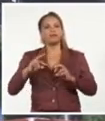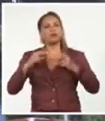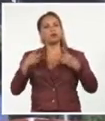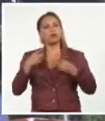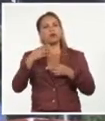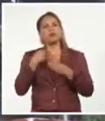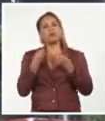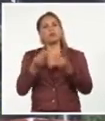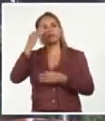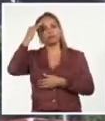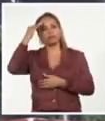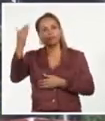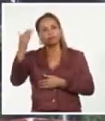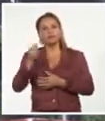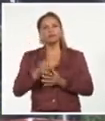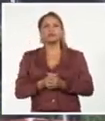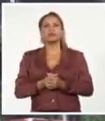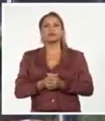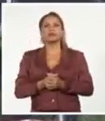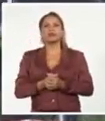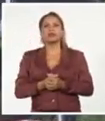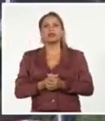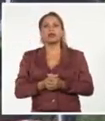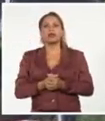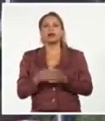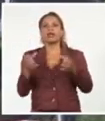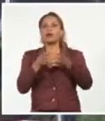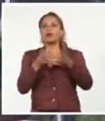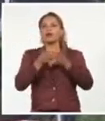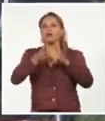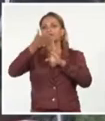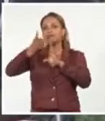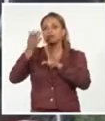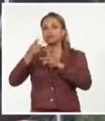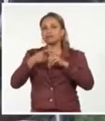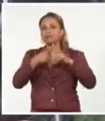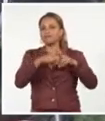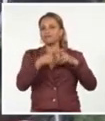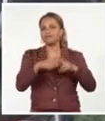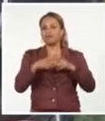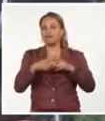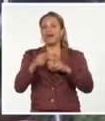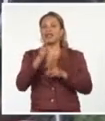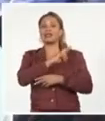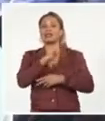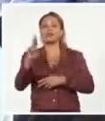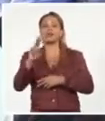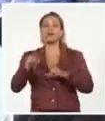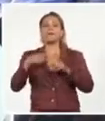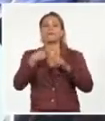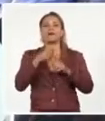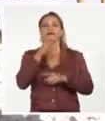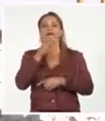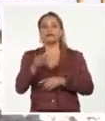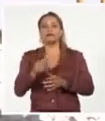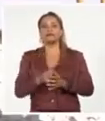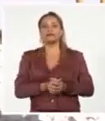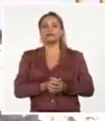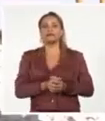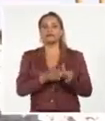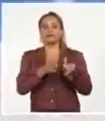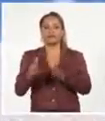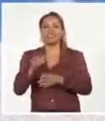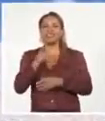BioCuba Pharma, a las brigadas conductoras, a la revolución y a Fidel. Las sonrisas de los niños y